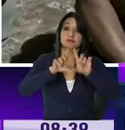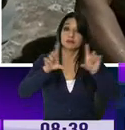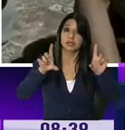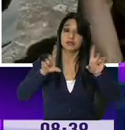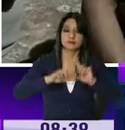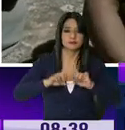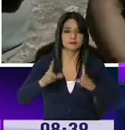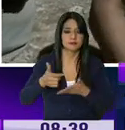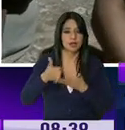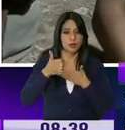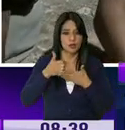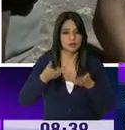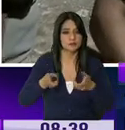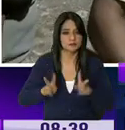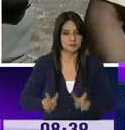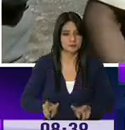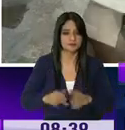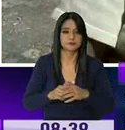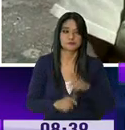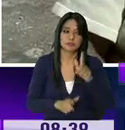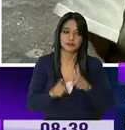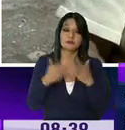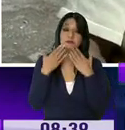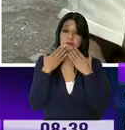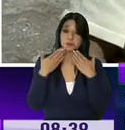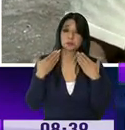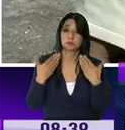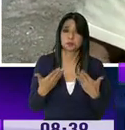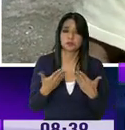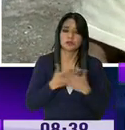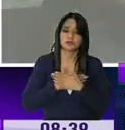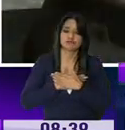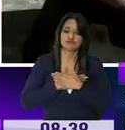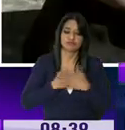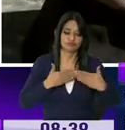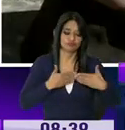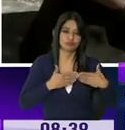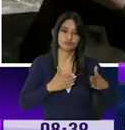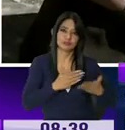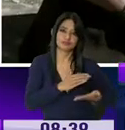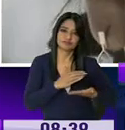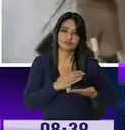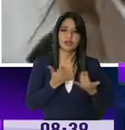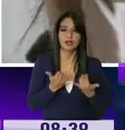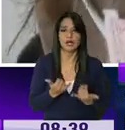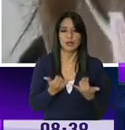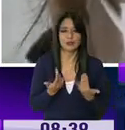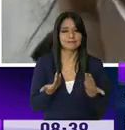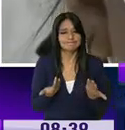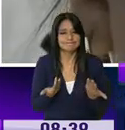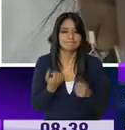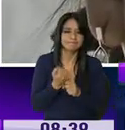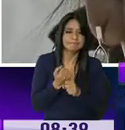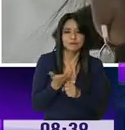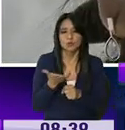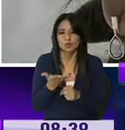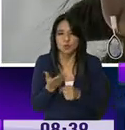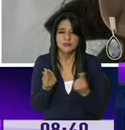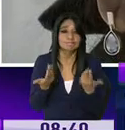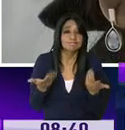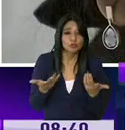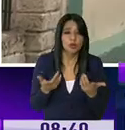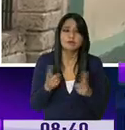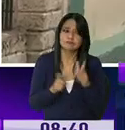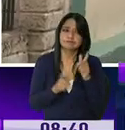están ayudando en esto, los corazones abiertos que tienen ustedes en esta época de carencias. Ahí se ve también el corazón